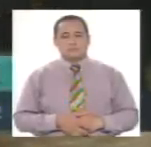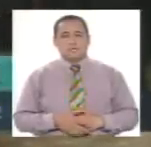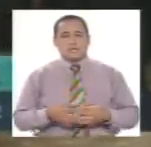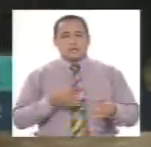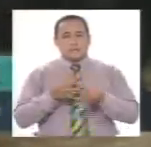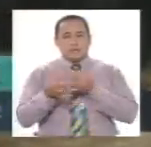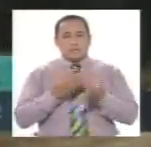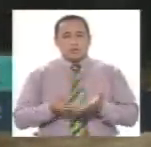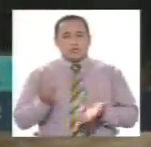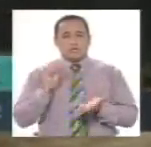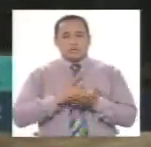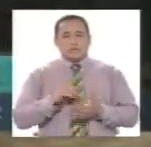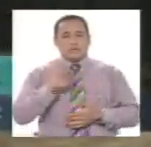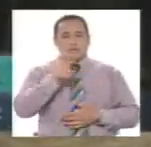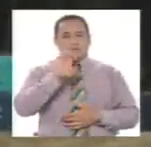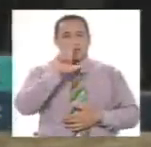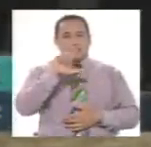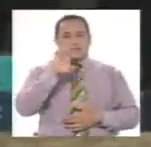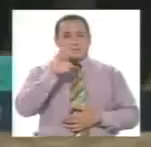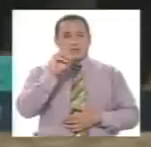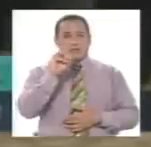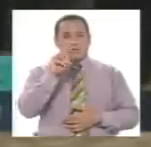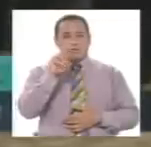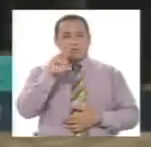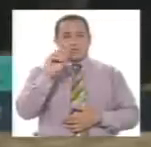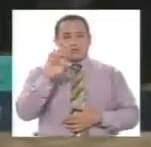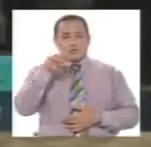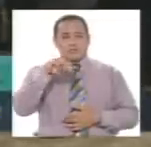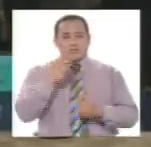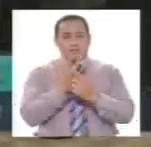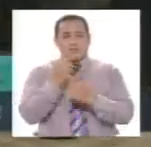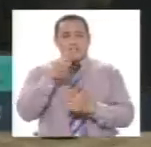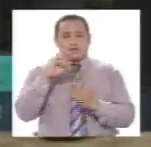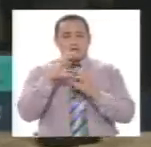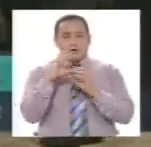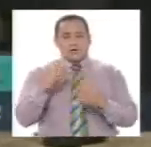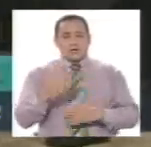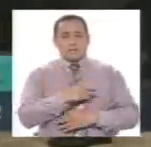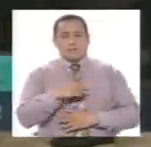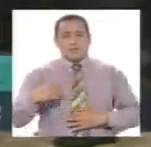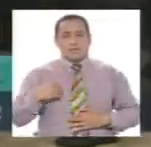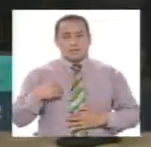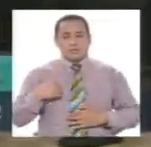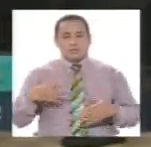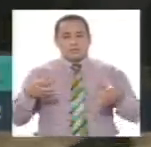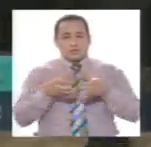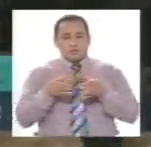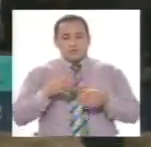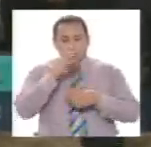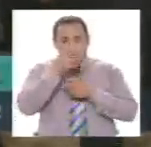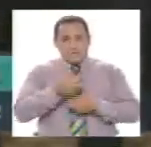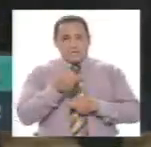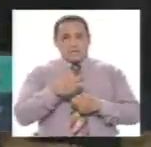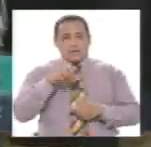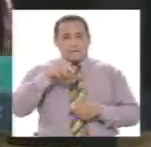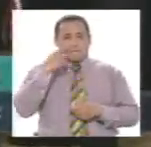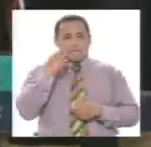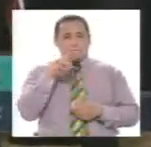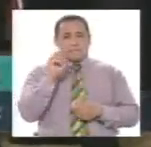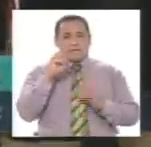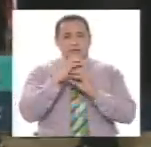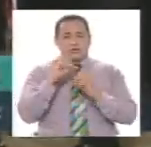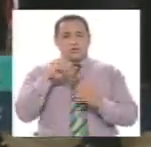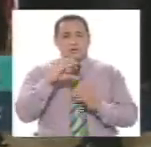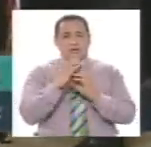Repetimos entonces, Eleodoro Mayorga es el ministro de Energía y Minas, Piero Ghezzi, ministro